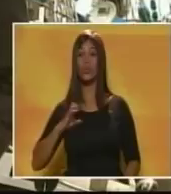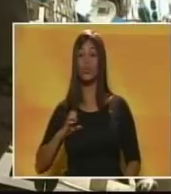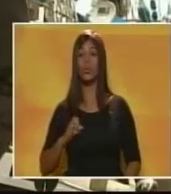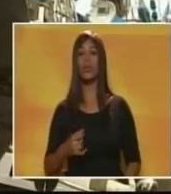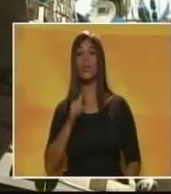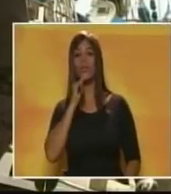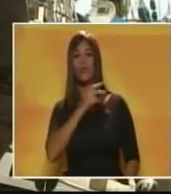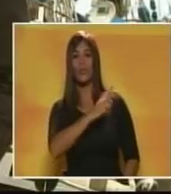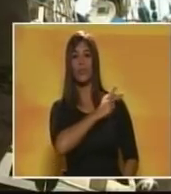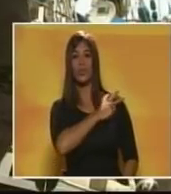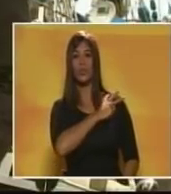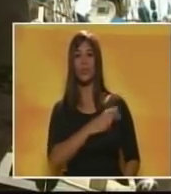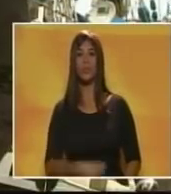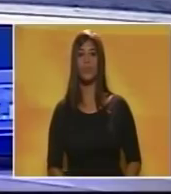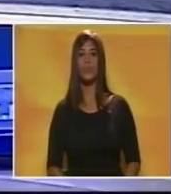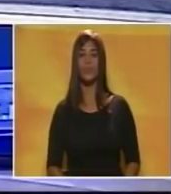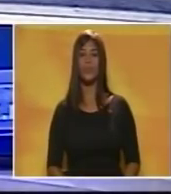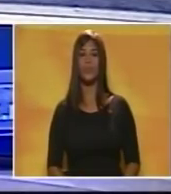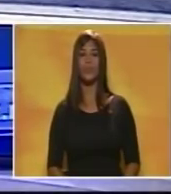Sotillo, Noticiero Previsión.